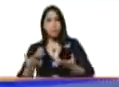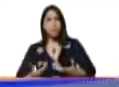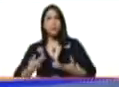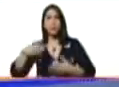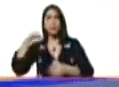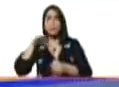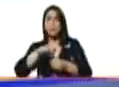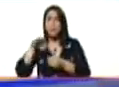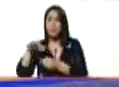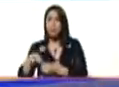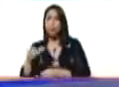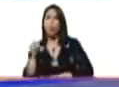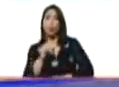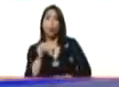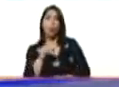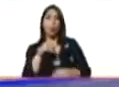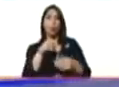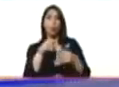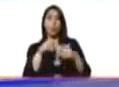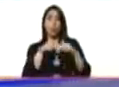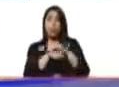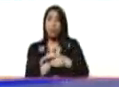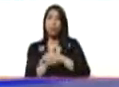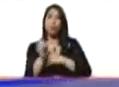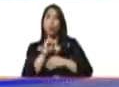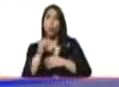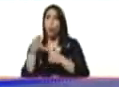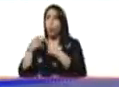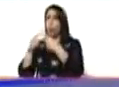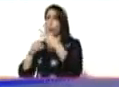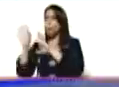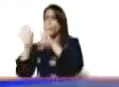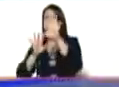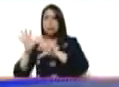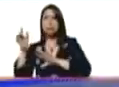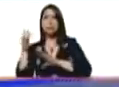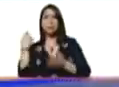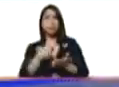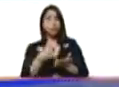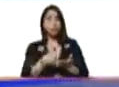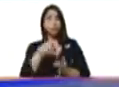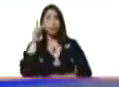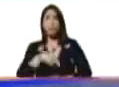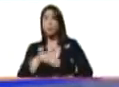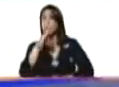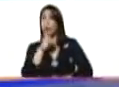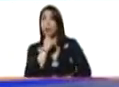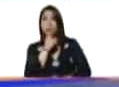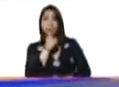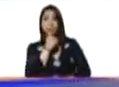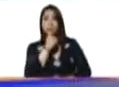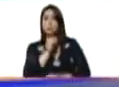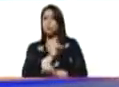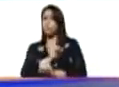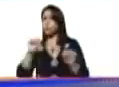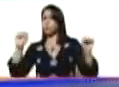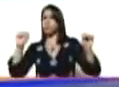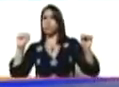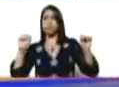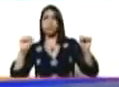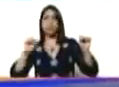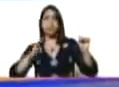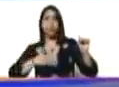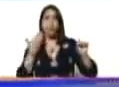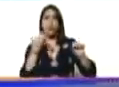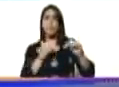inversiones internas y externas, necesarias para salir adelante. Si no hay inversiones, es imposible salir